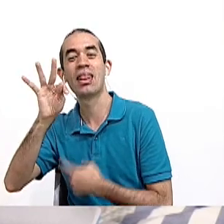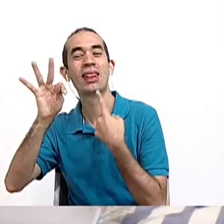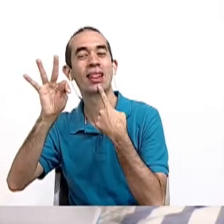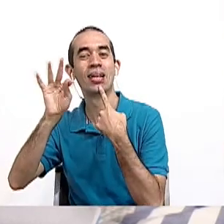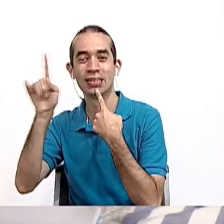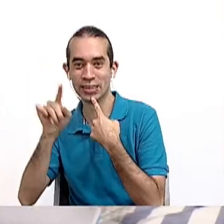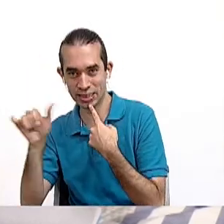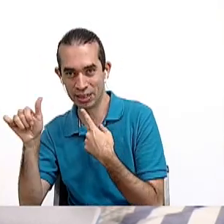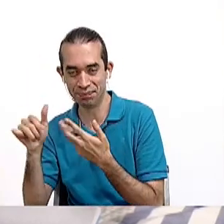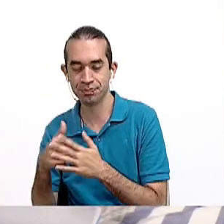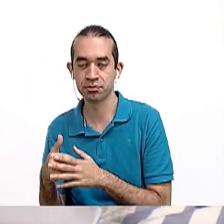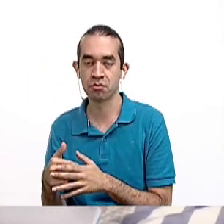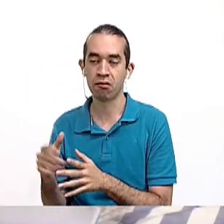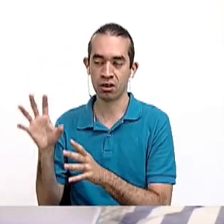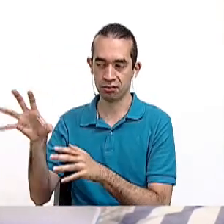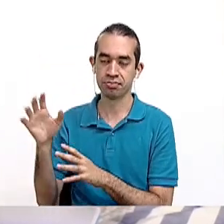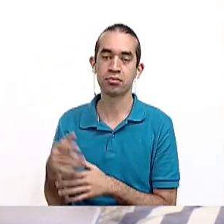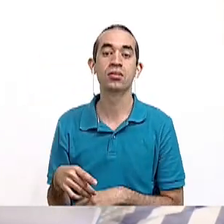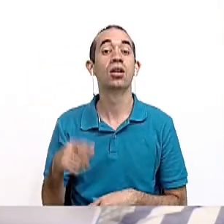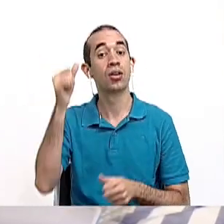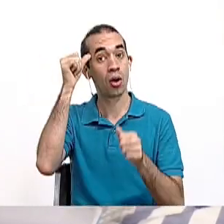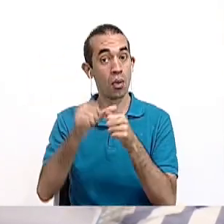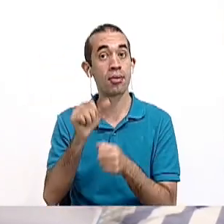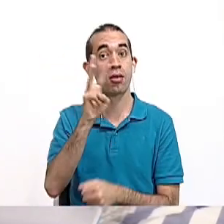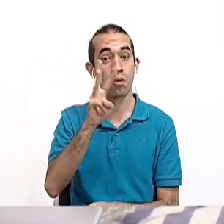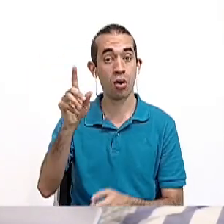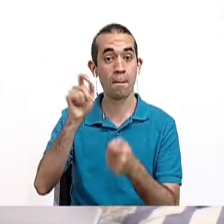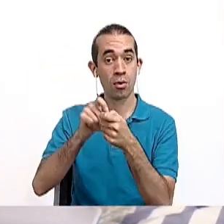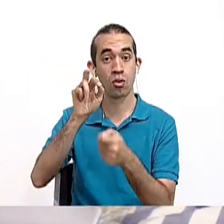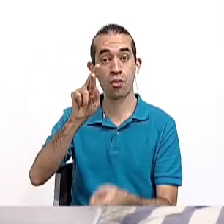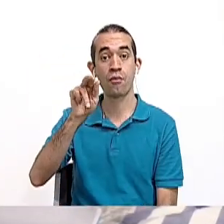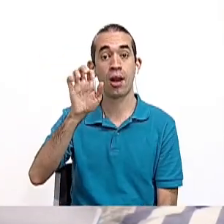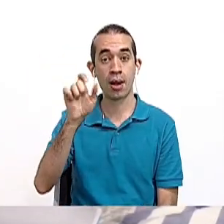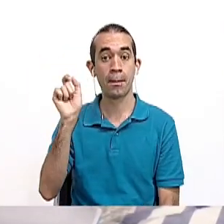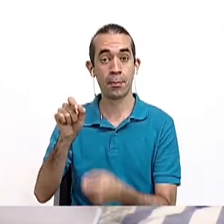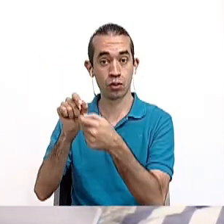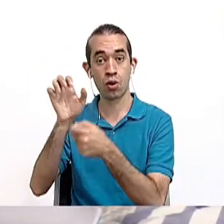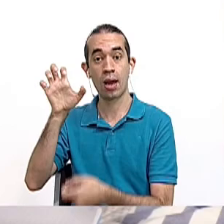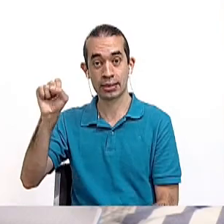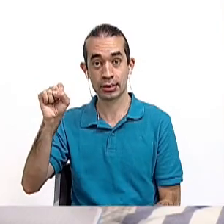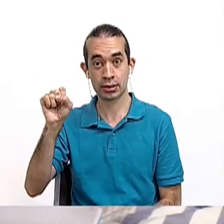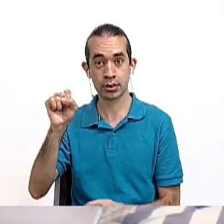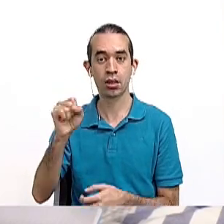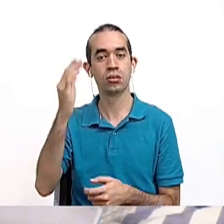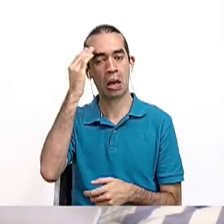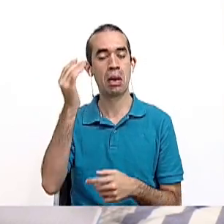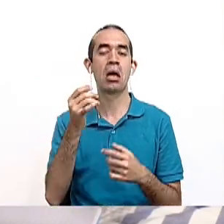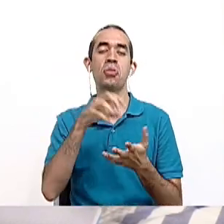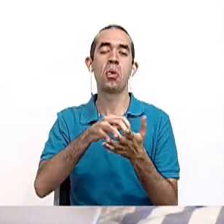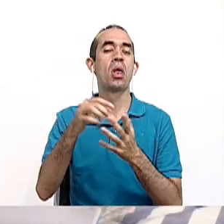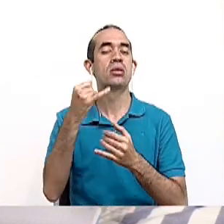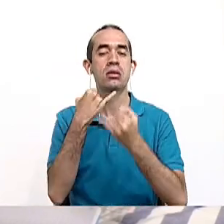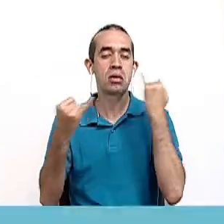para resolver todas tus dudas sobre nuestro idioma. Mientras tanto, esta duda la resuelvo yo.